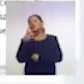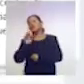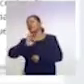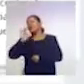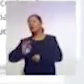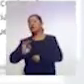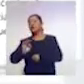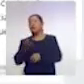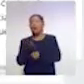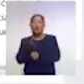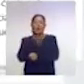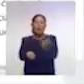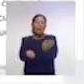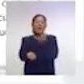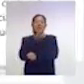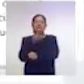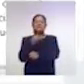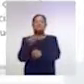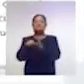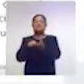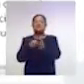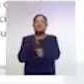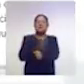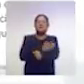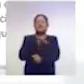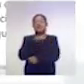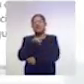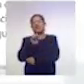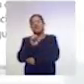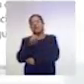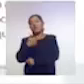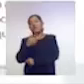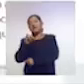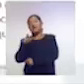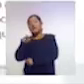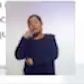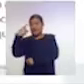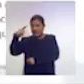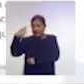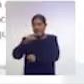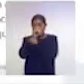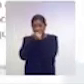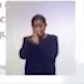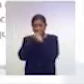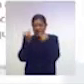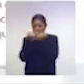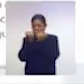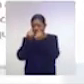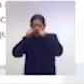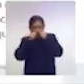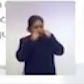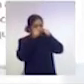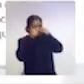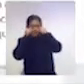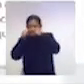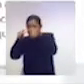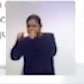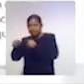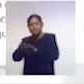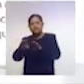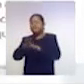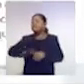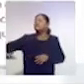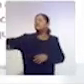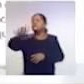4.4% en el último trimestre. INEGI, sus investigaciones también prestarán especial atención al cuidado del ambiente